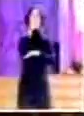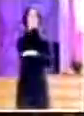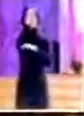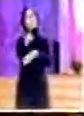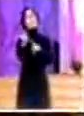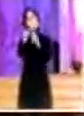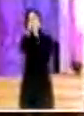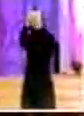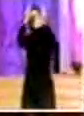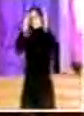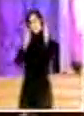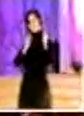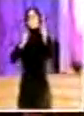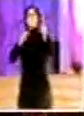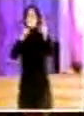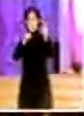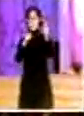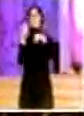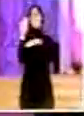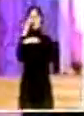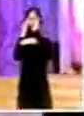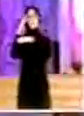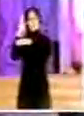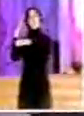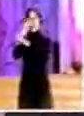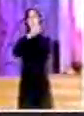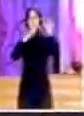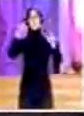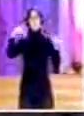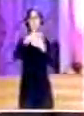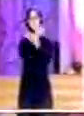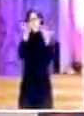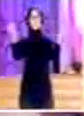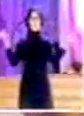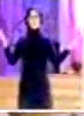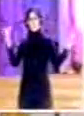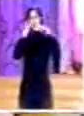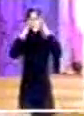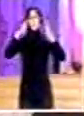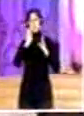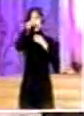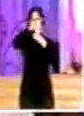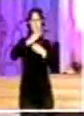un referente y representas en mis hijos a toda esa gente.